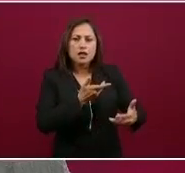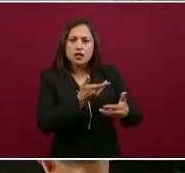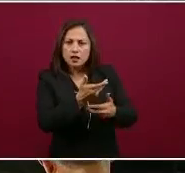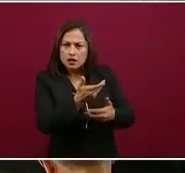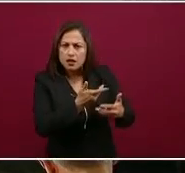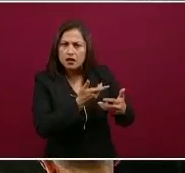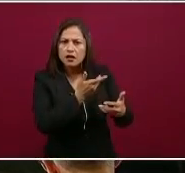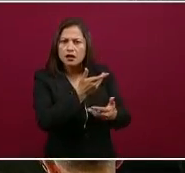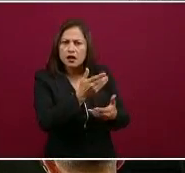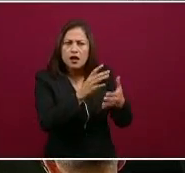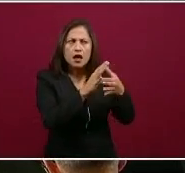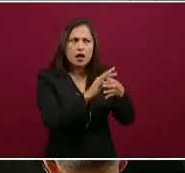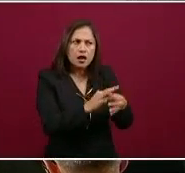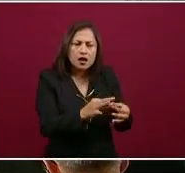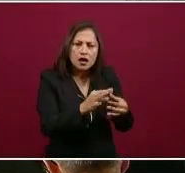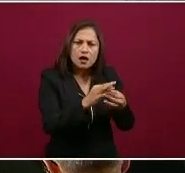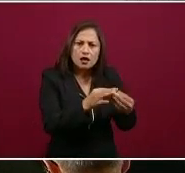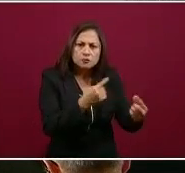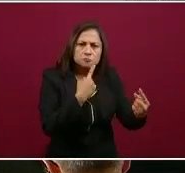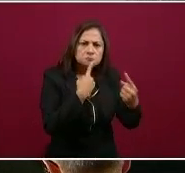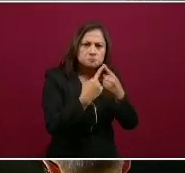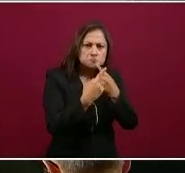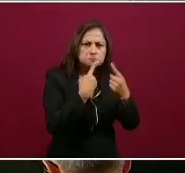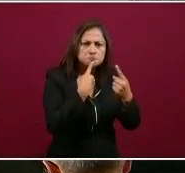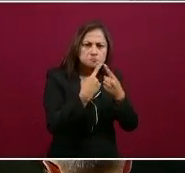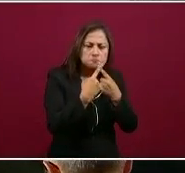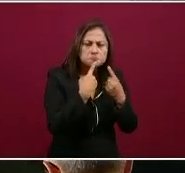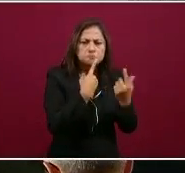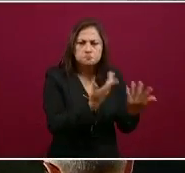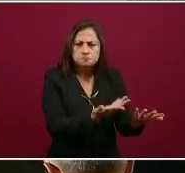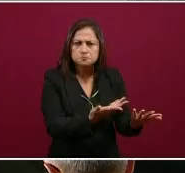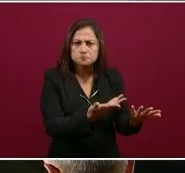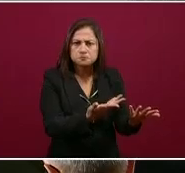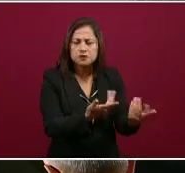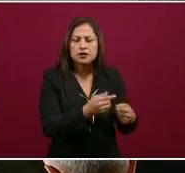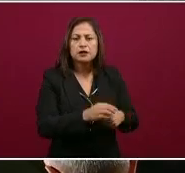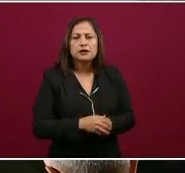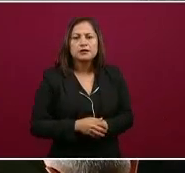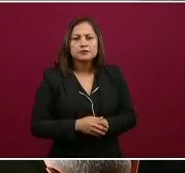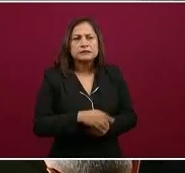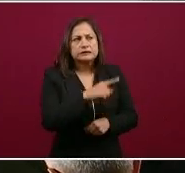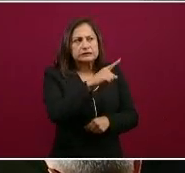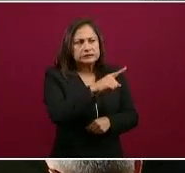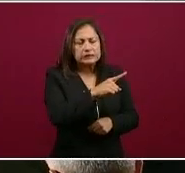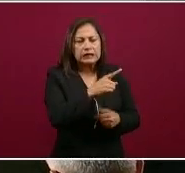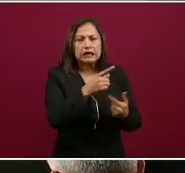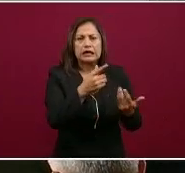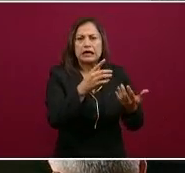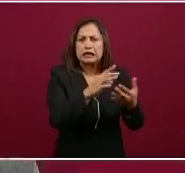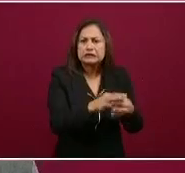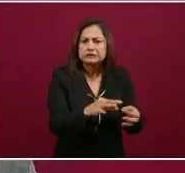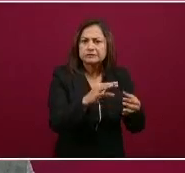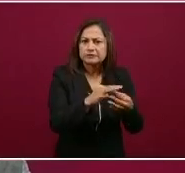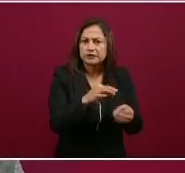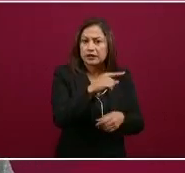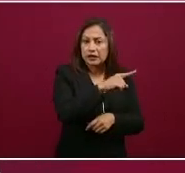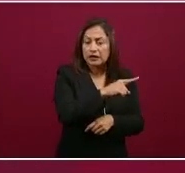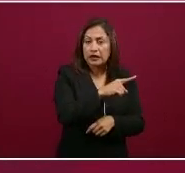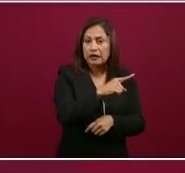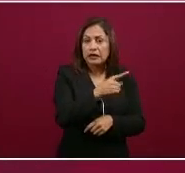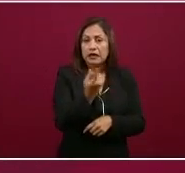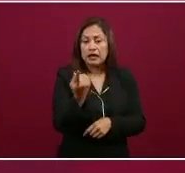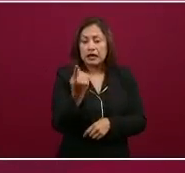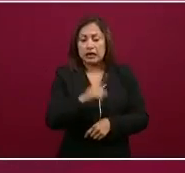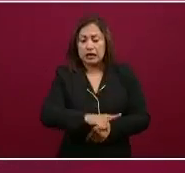de que estas medidas que se tratan